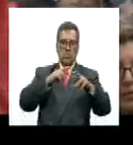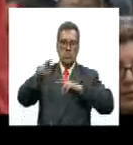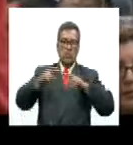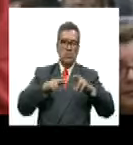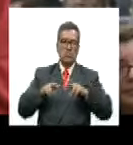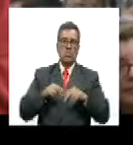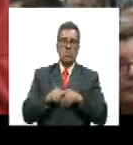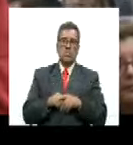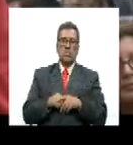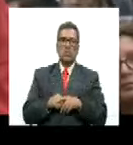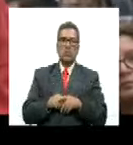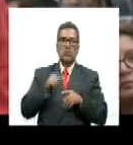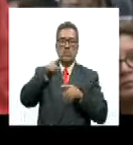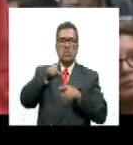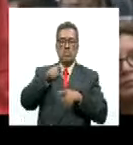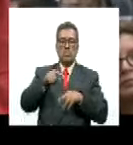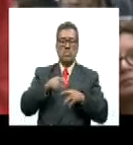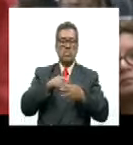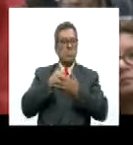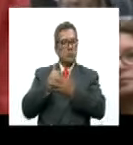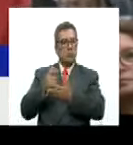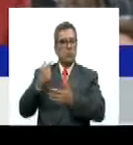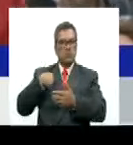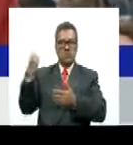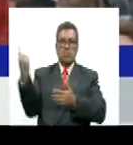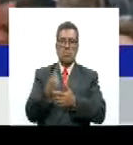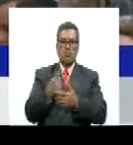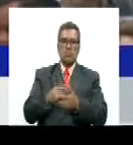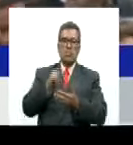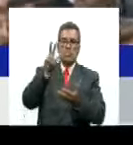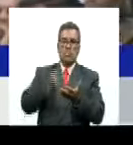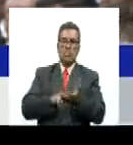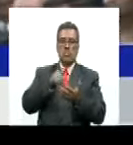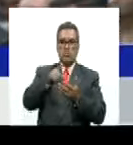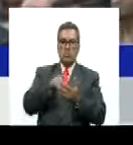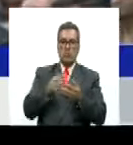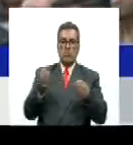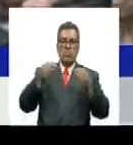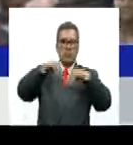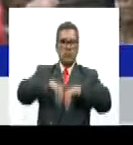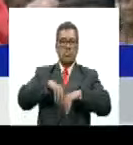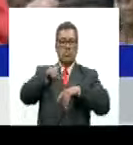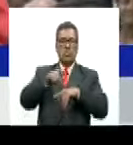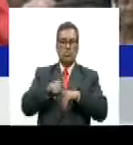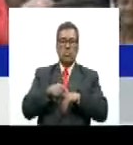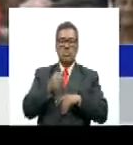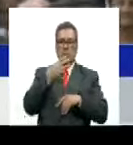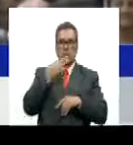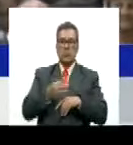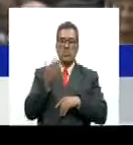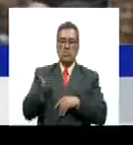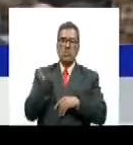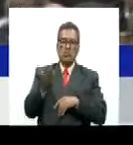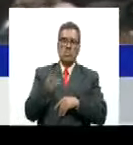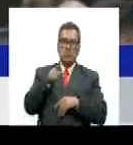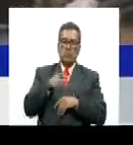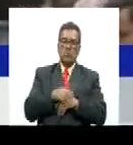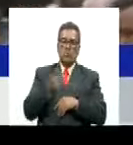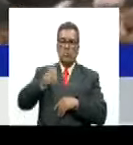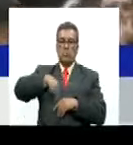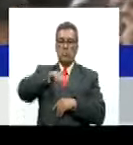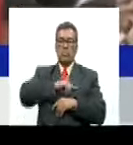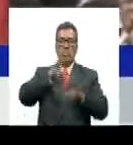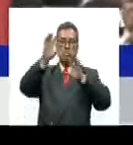De tal manera que esa es la recomendación que traemos acá, la aprobación de este acuerdo de extraordinaria importancia para